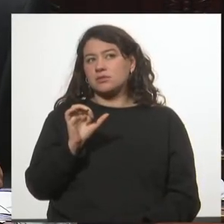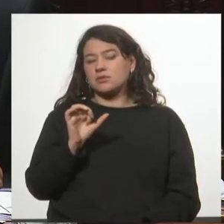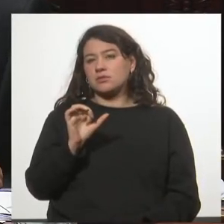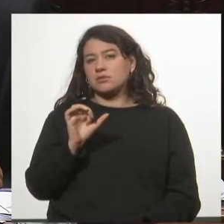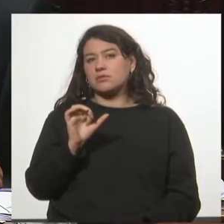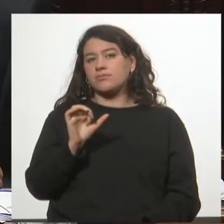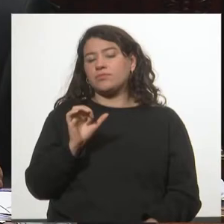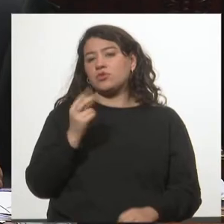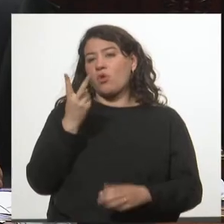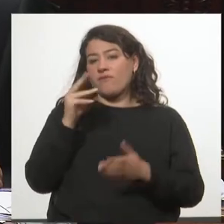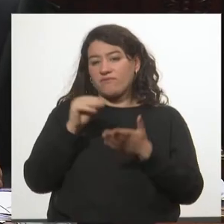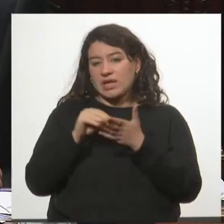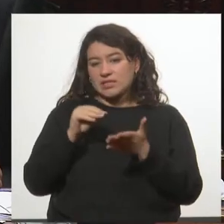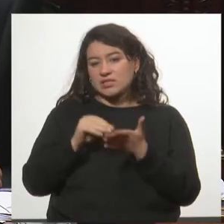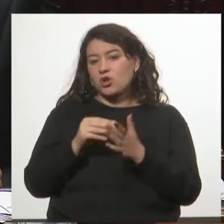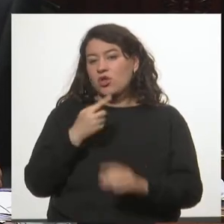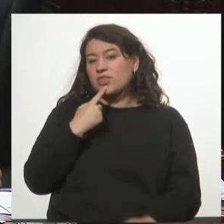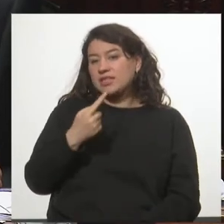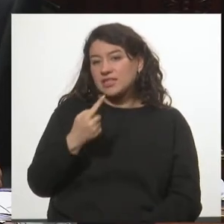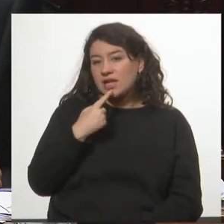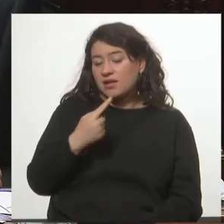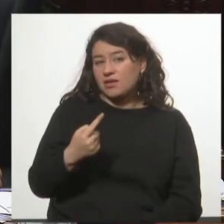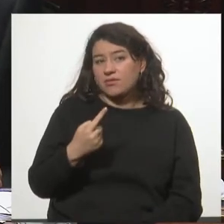dos veces mencionados